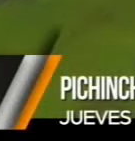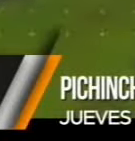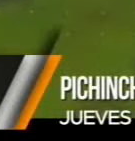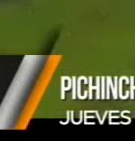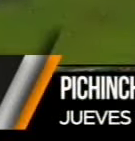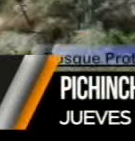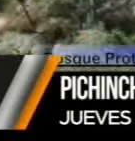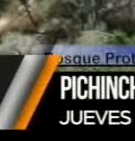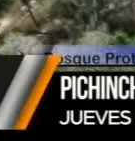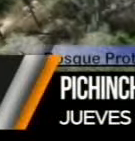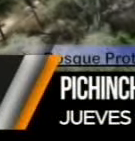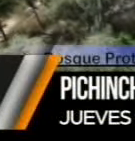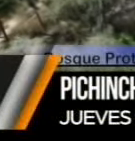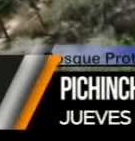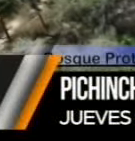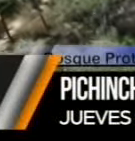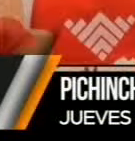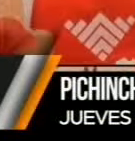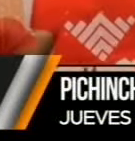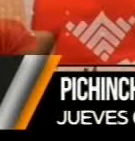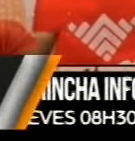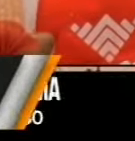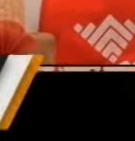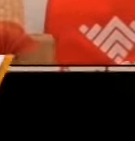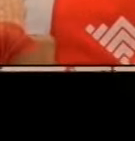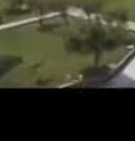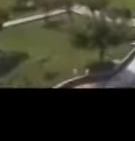paisajes, lugares mágicos y gente amable.